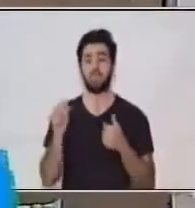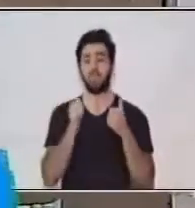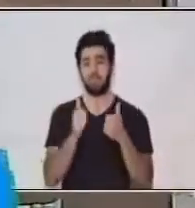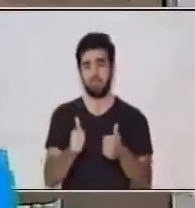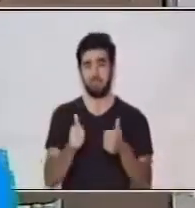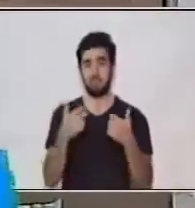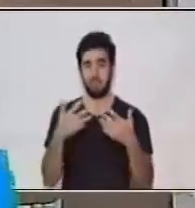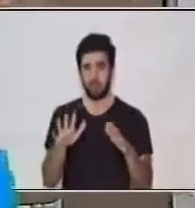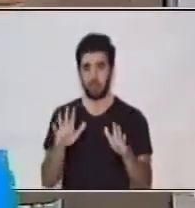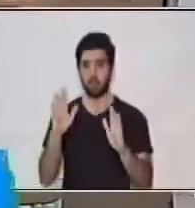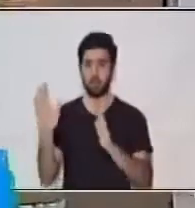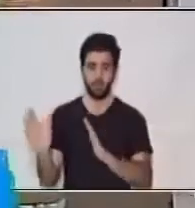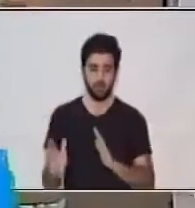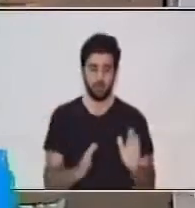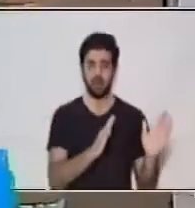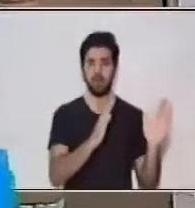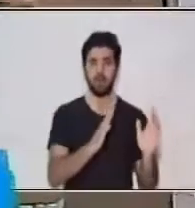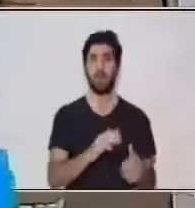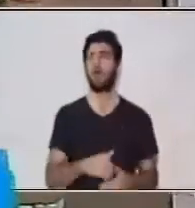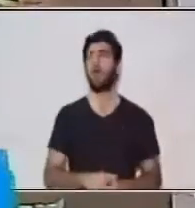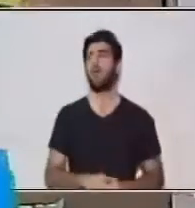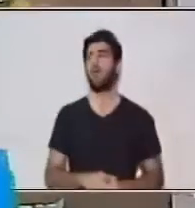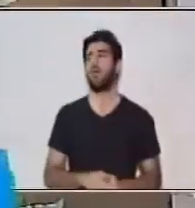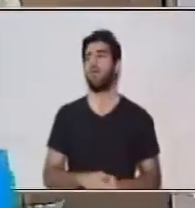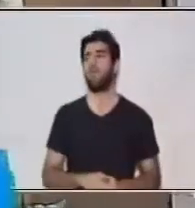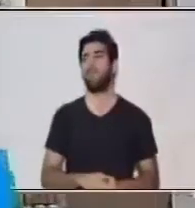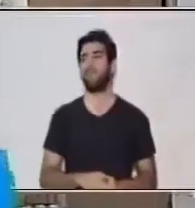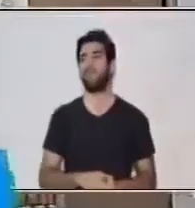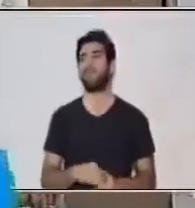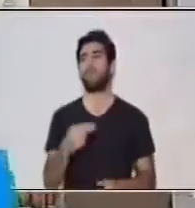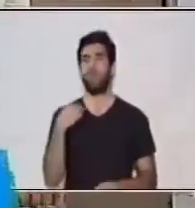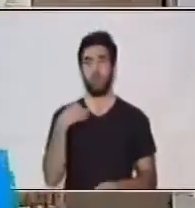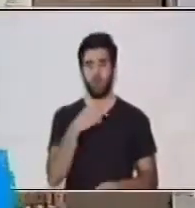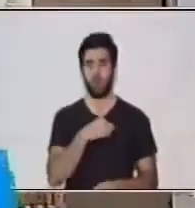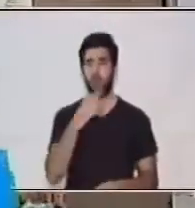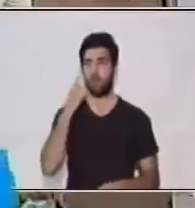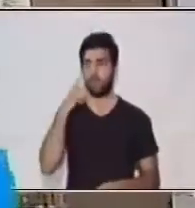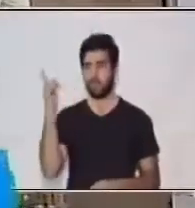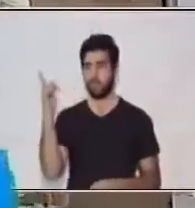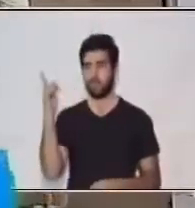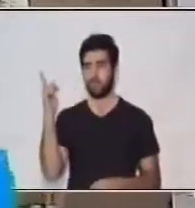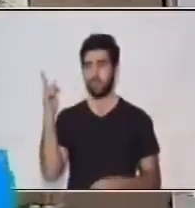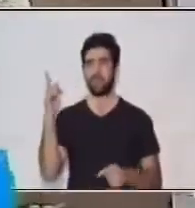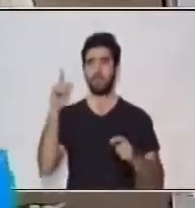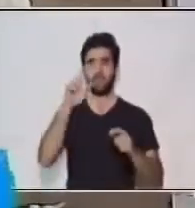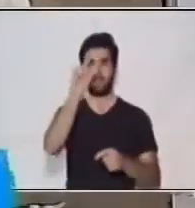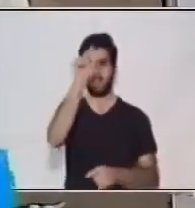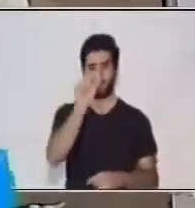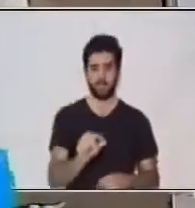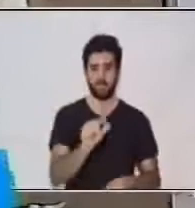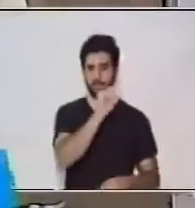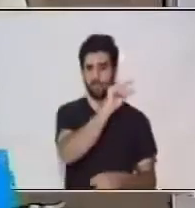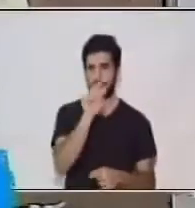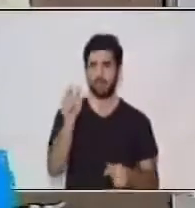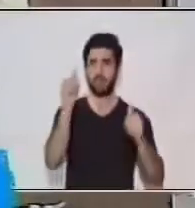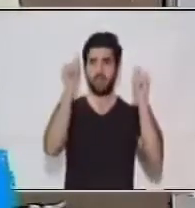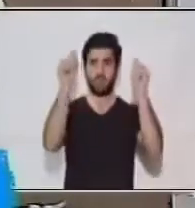ya teniendo esto, lo voy a colocar en el plano cartesiano. Teniéndolo en el plano cartesiano,